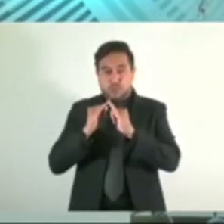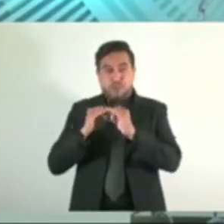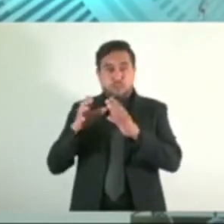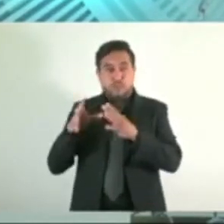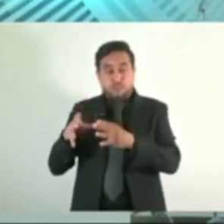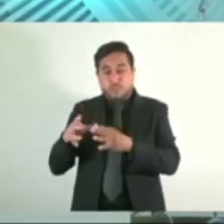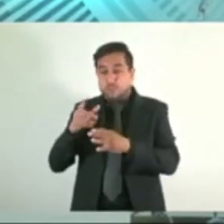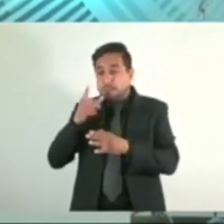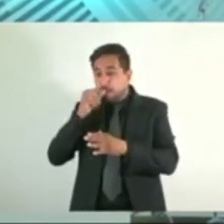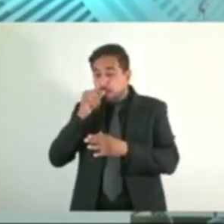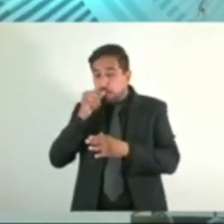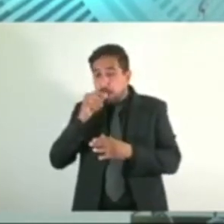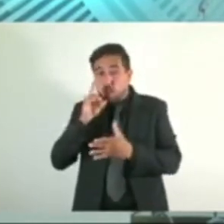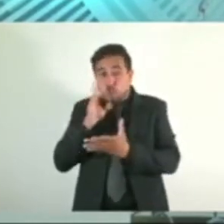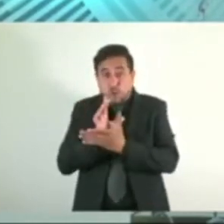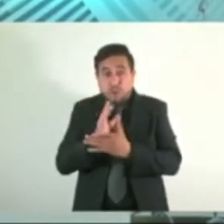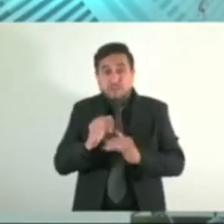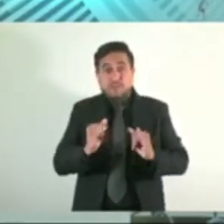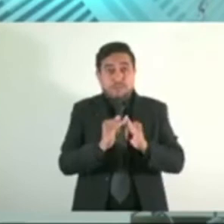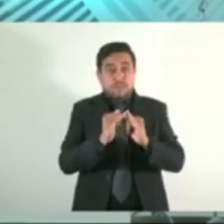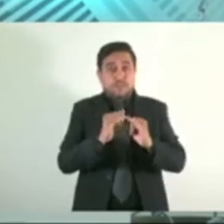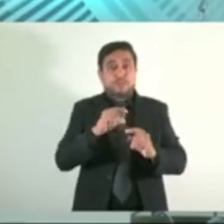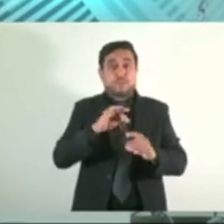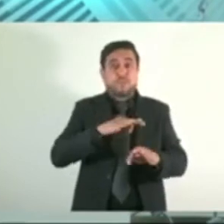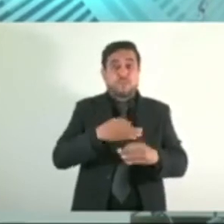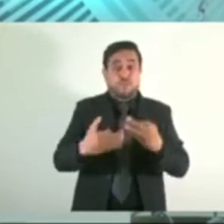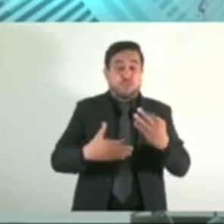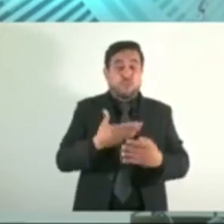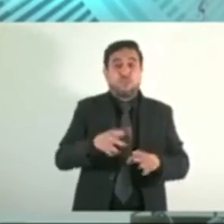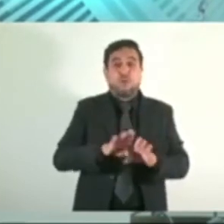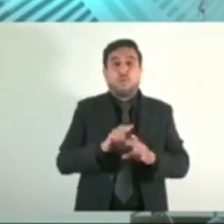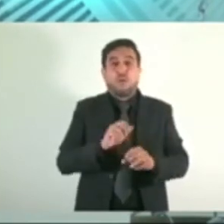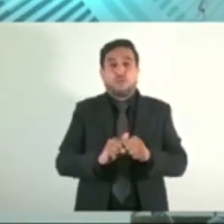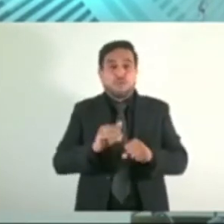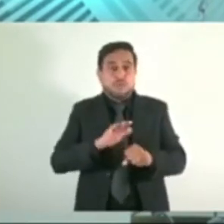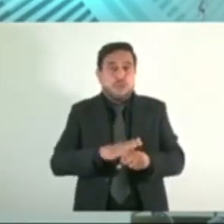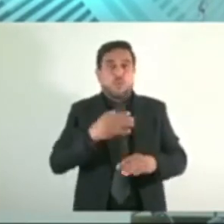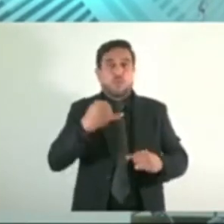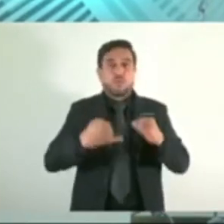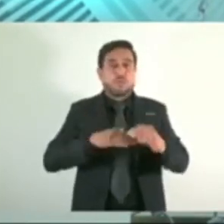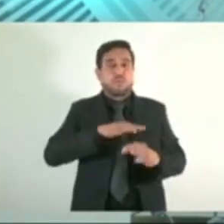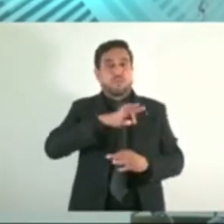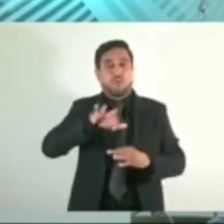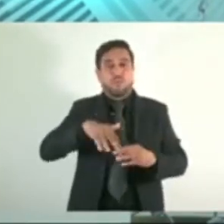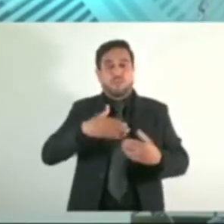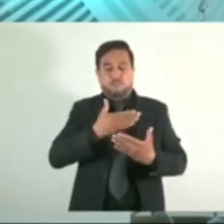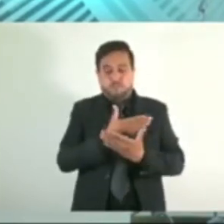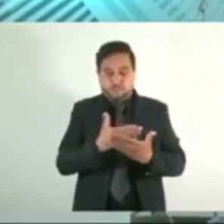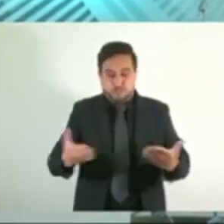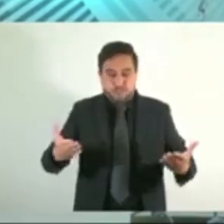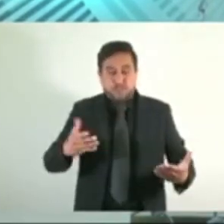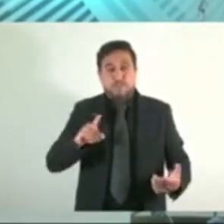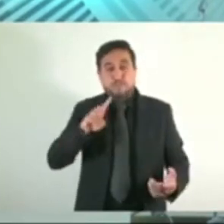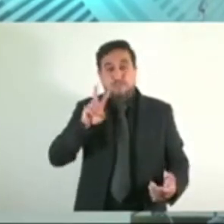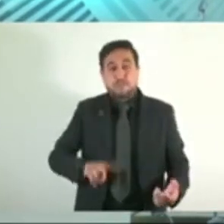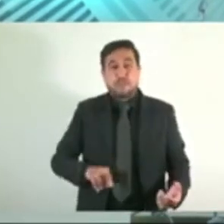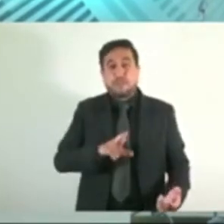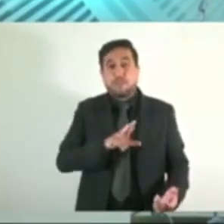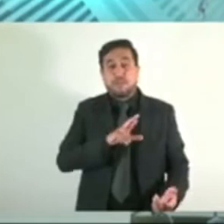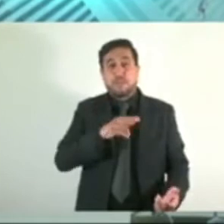procuración de justicia, sino a las de impartición de justicia, mi reconocimiento a nombre de todos los guanajuatenses. Gracias, ese es el